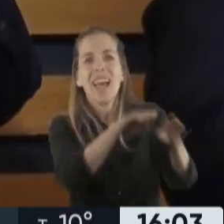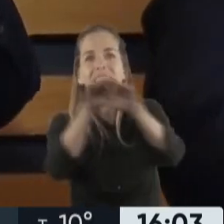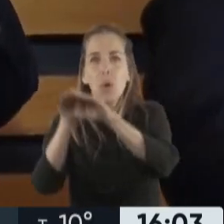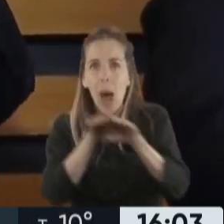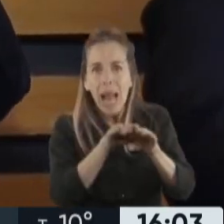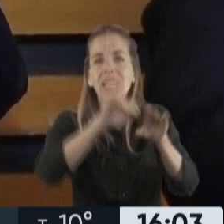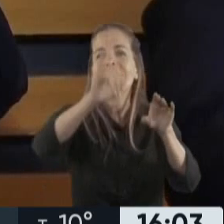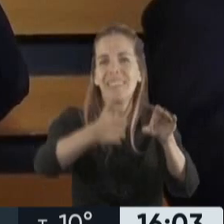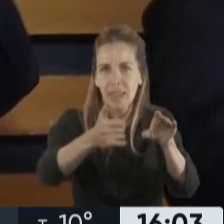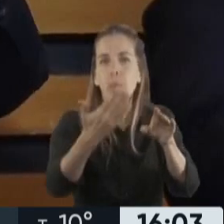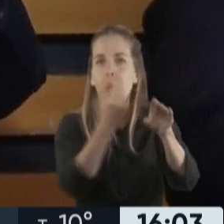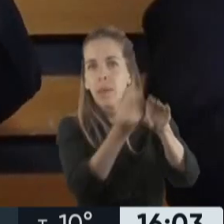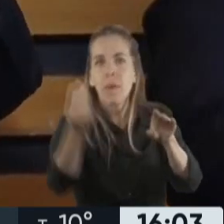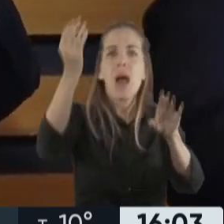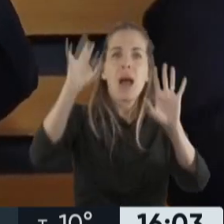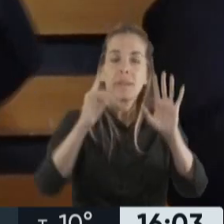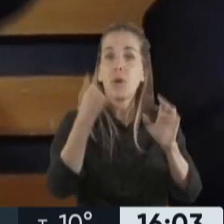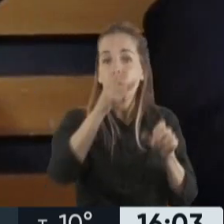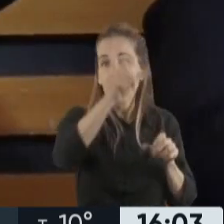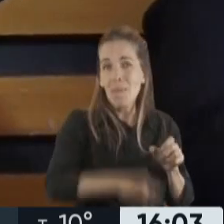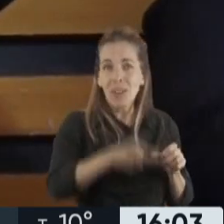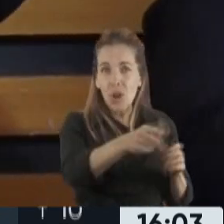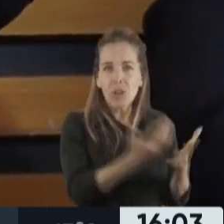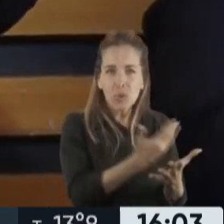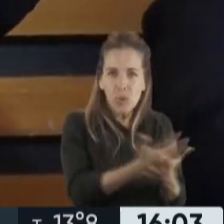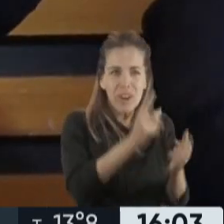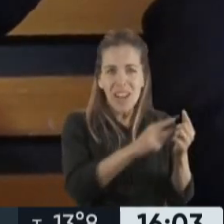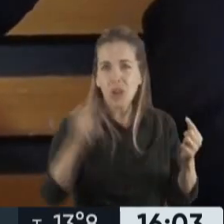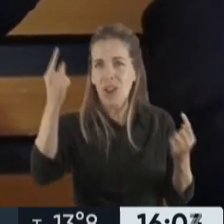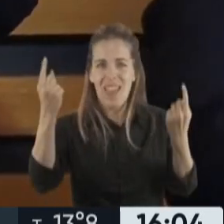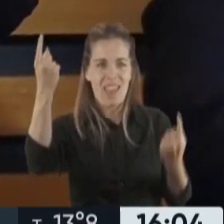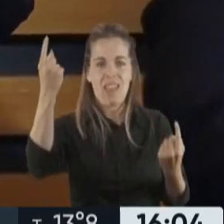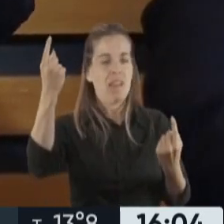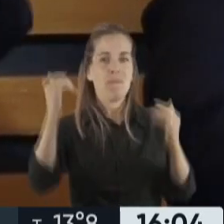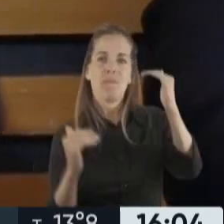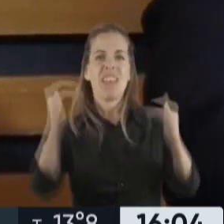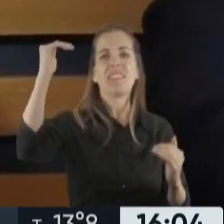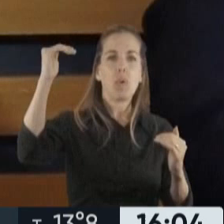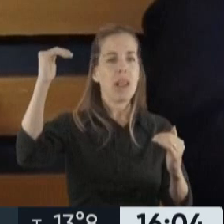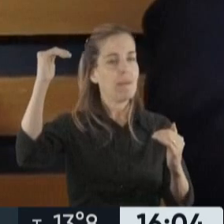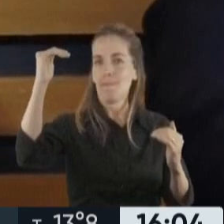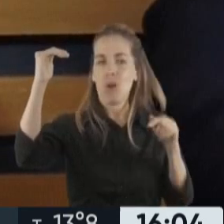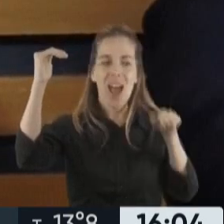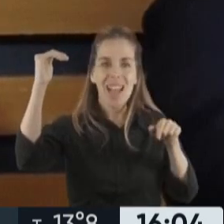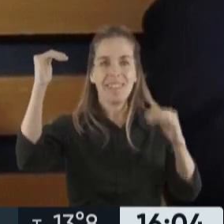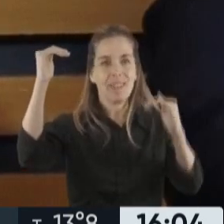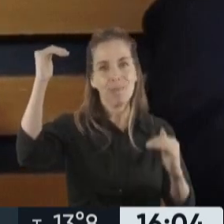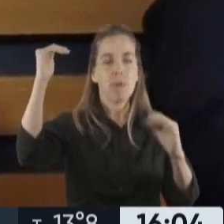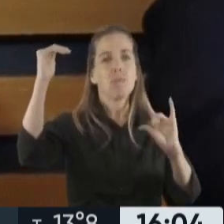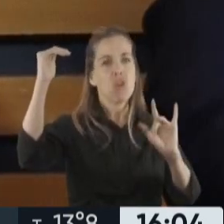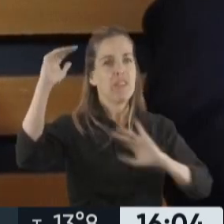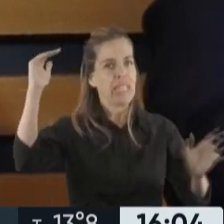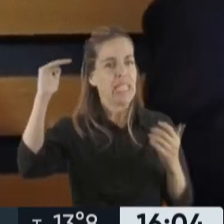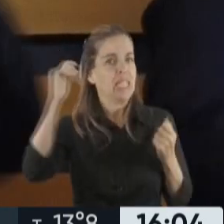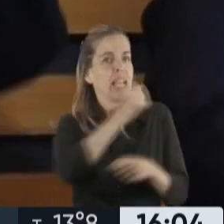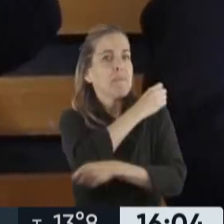subir a alguno. Pero cuando uno está allá abajo y el otro está aquí arriba, este pobre le va a costar mucho. Por mucho mérito que